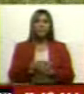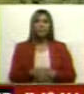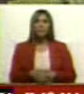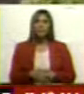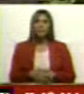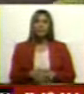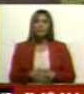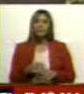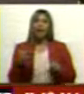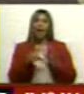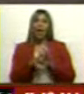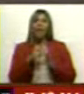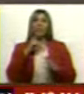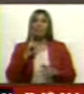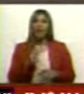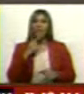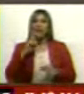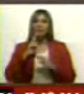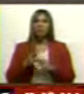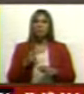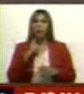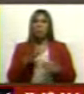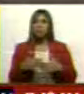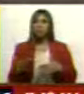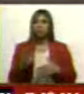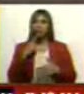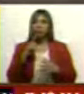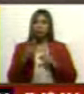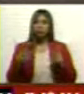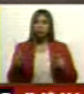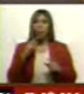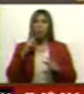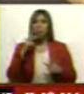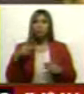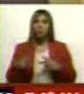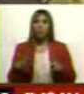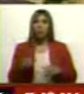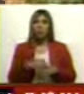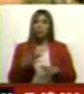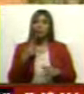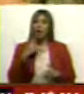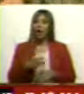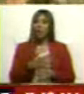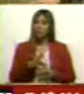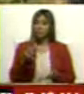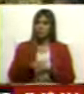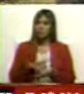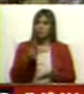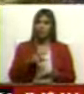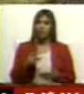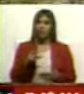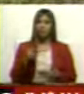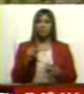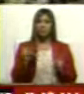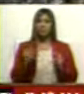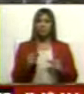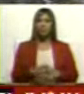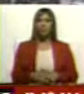que las leyes deben ser sometidas a consulta pública antes de su aprobación para en segunda